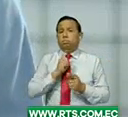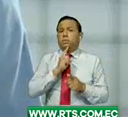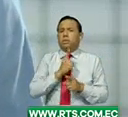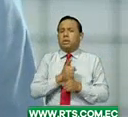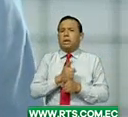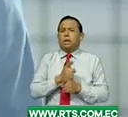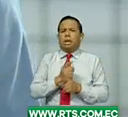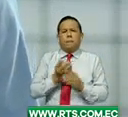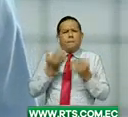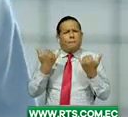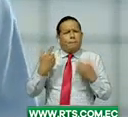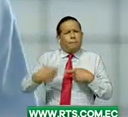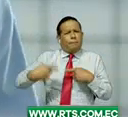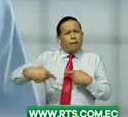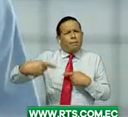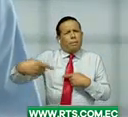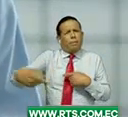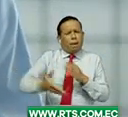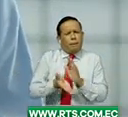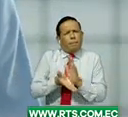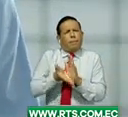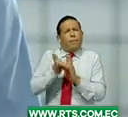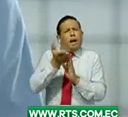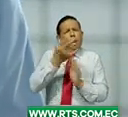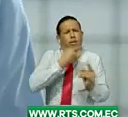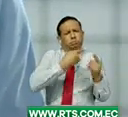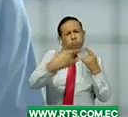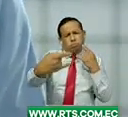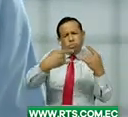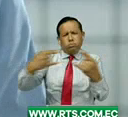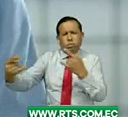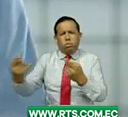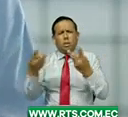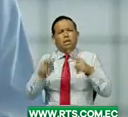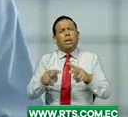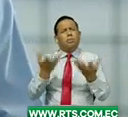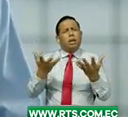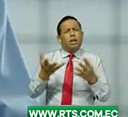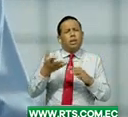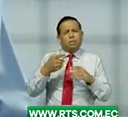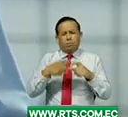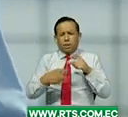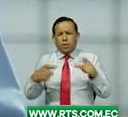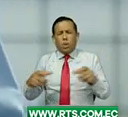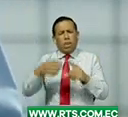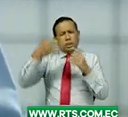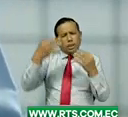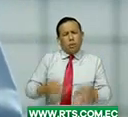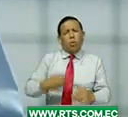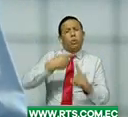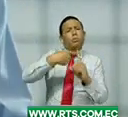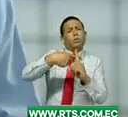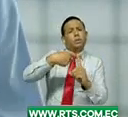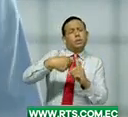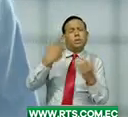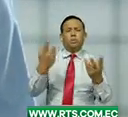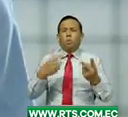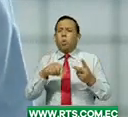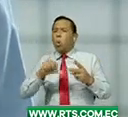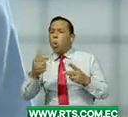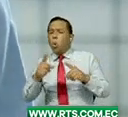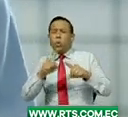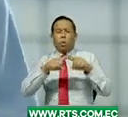cada día más contagios, casos sospechosos, casos confirmados con PCR